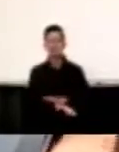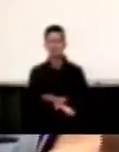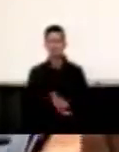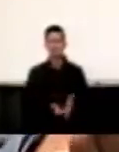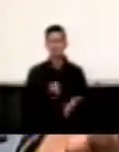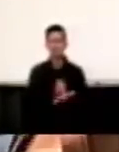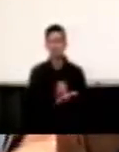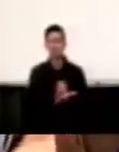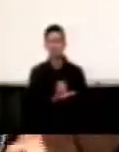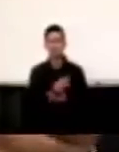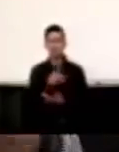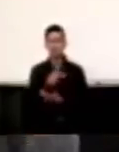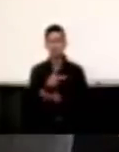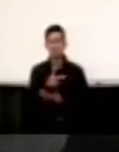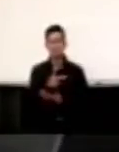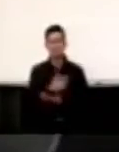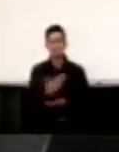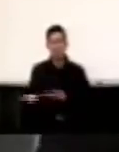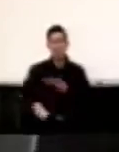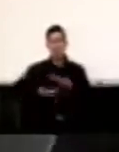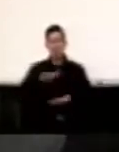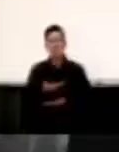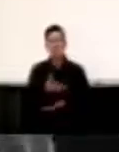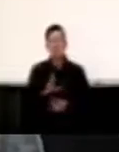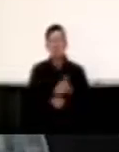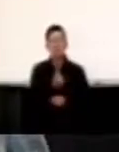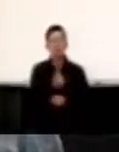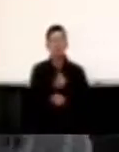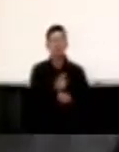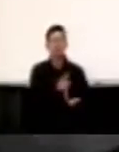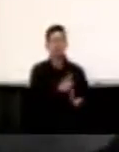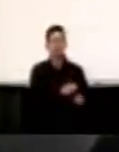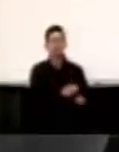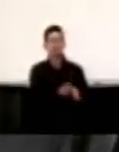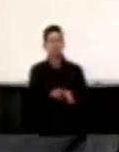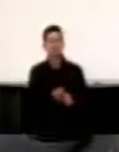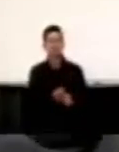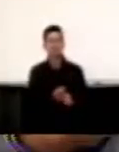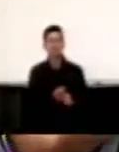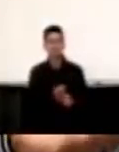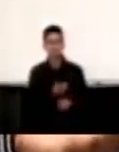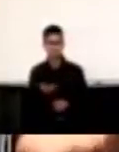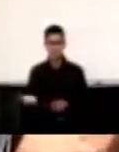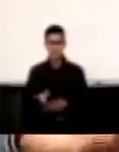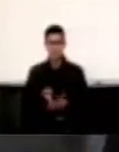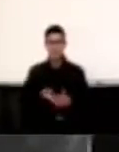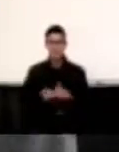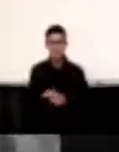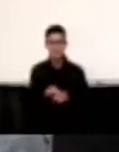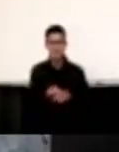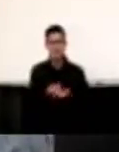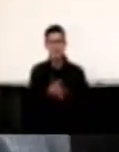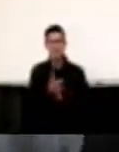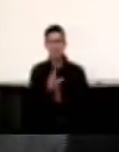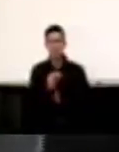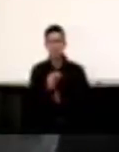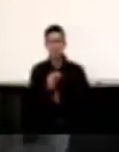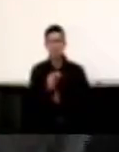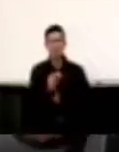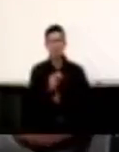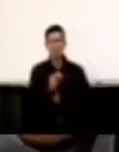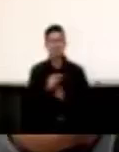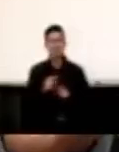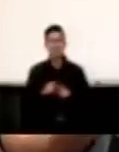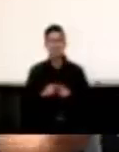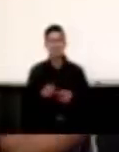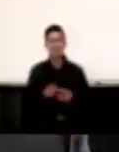porque el régimen cambió. O sea, no transformó nada. Llegó porque las cosas cambiaron. Bajo otras circunstancias no se podría